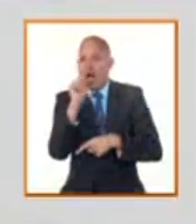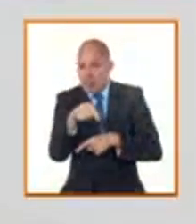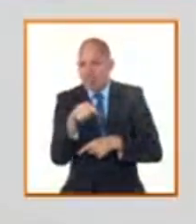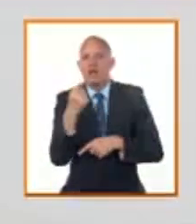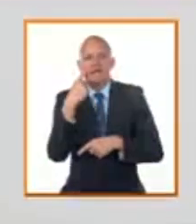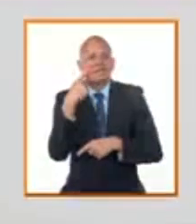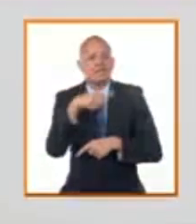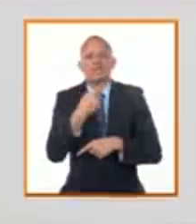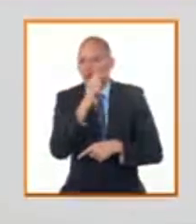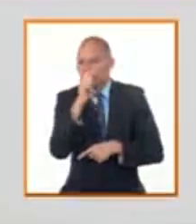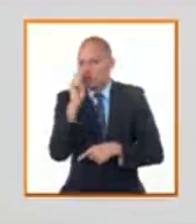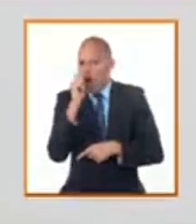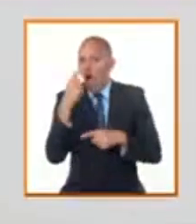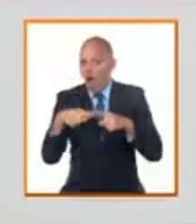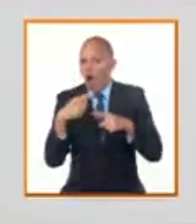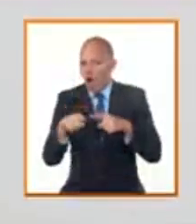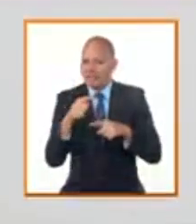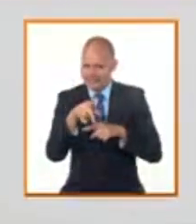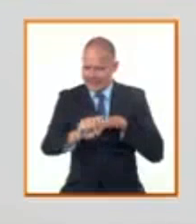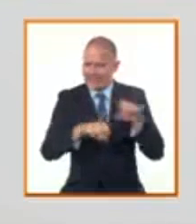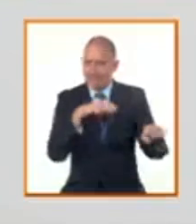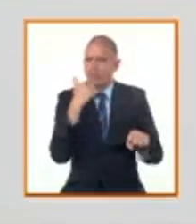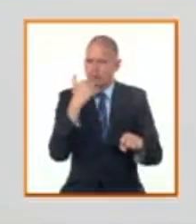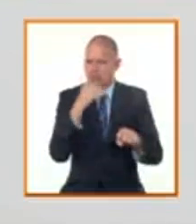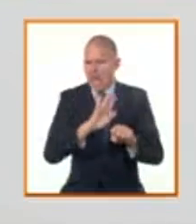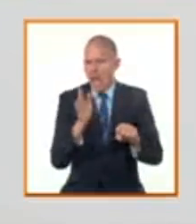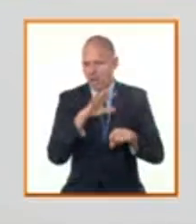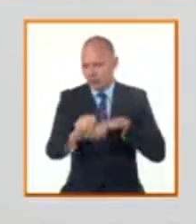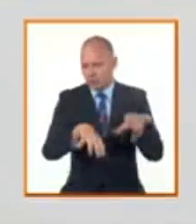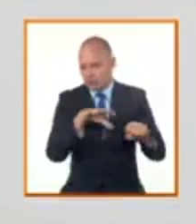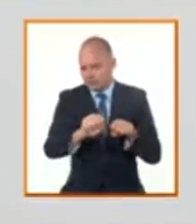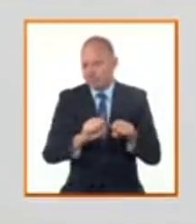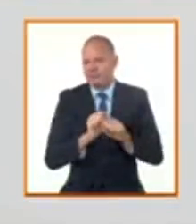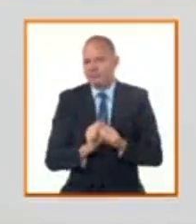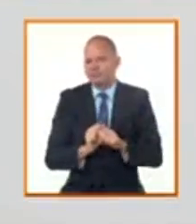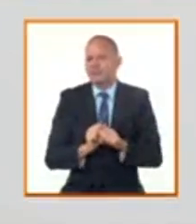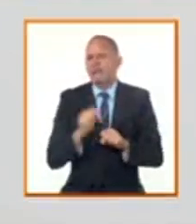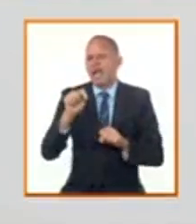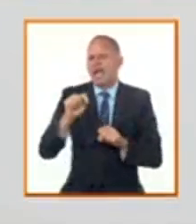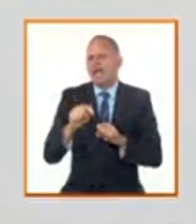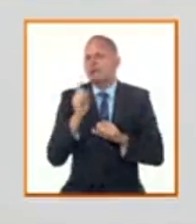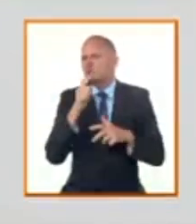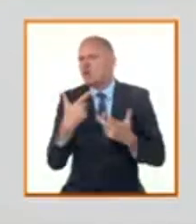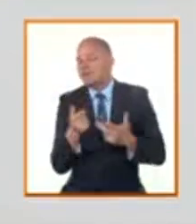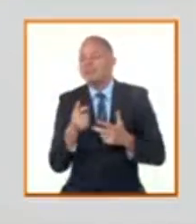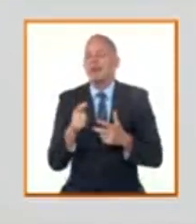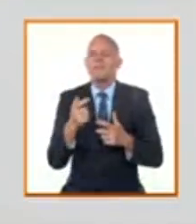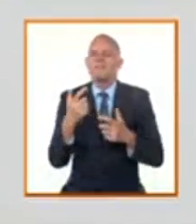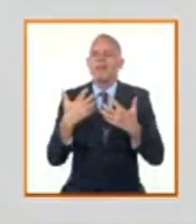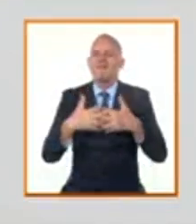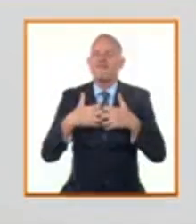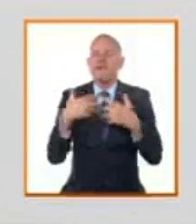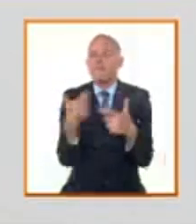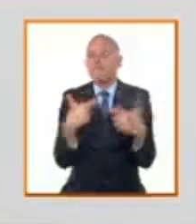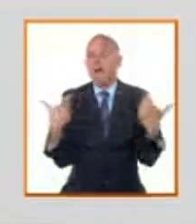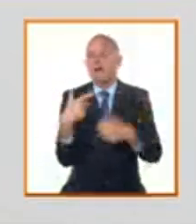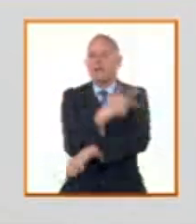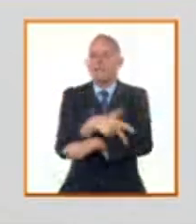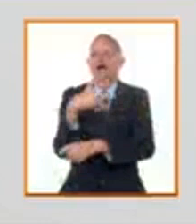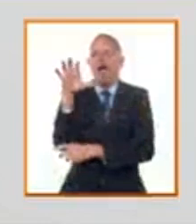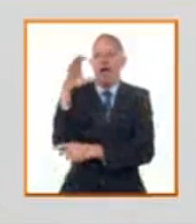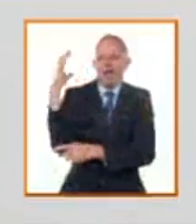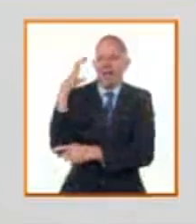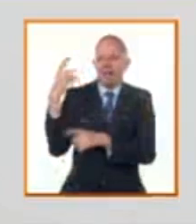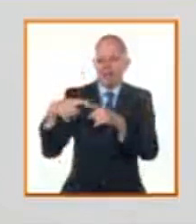del sur, que son los países productores, al principal consumidor en el norte, que es Estados Unidos. Es de significar además que